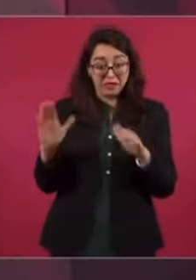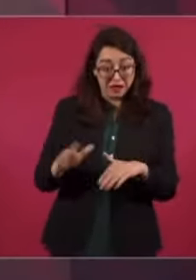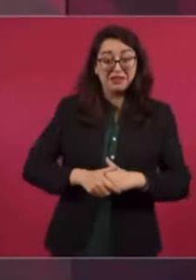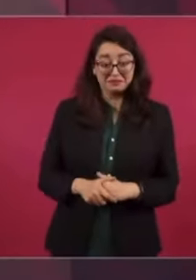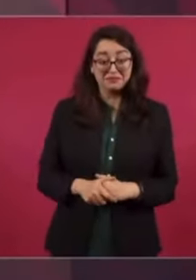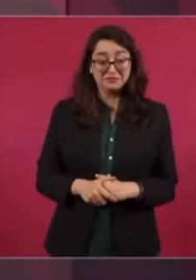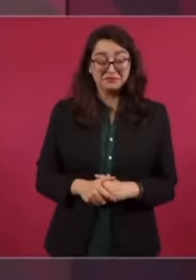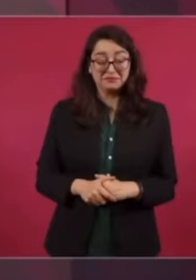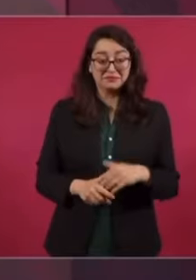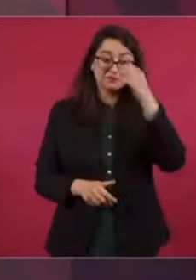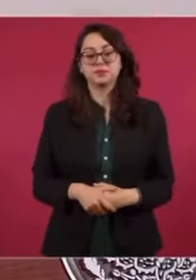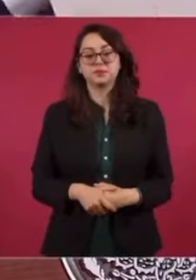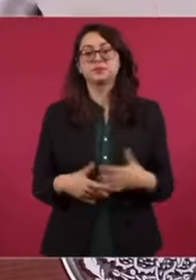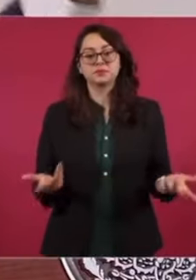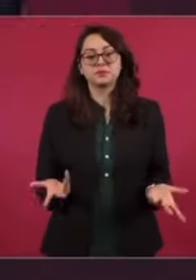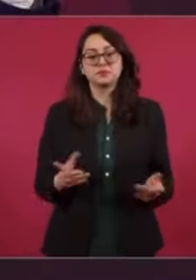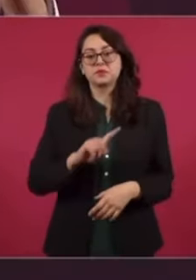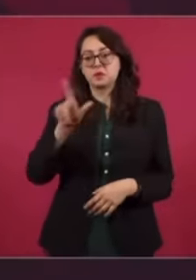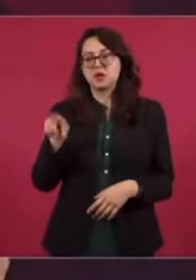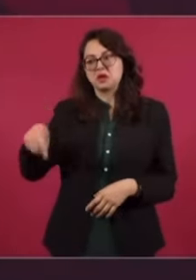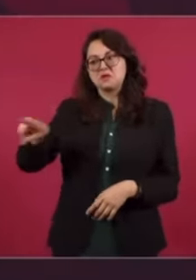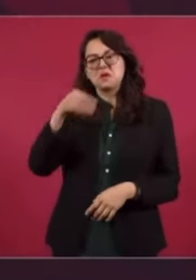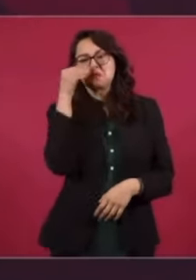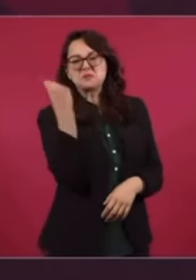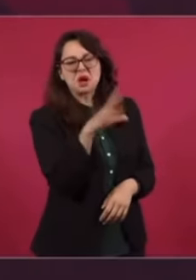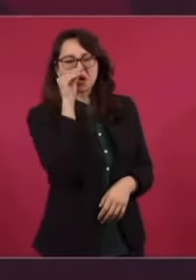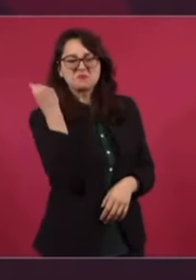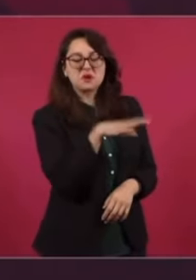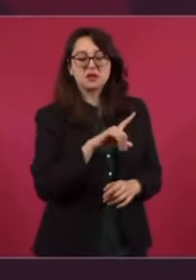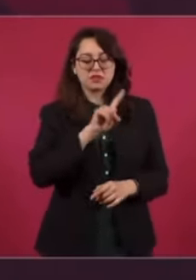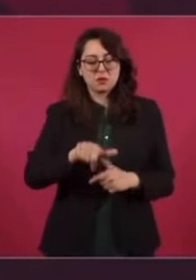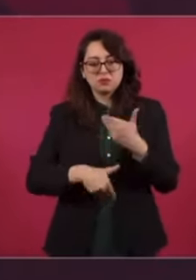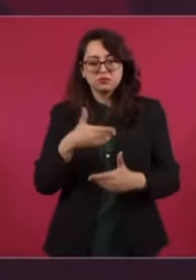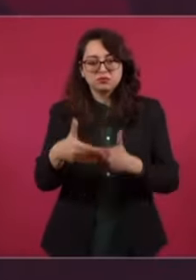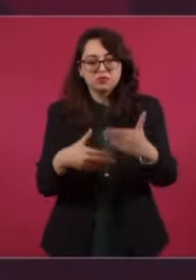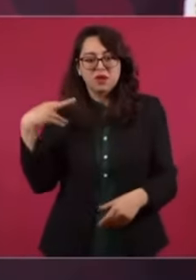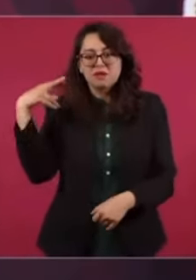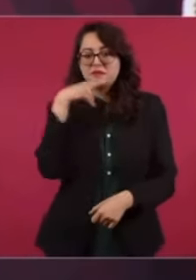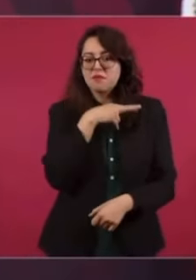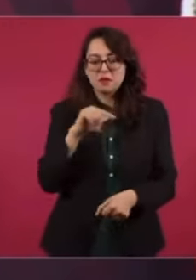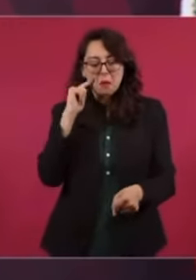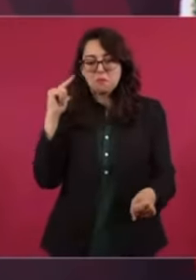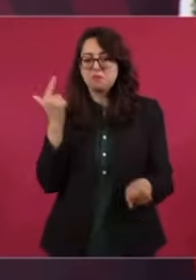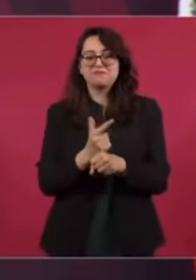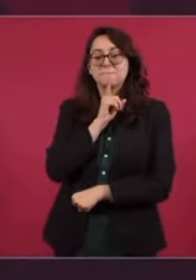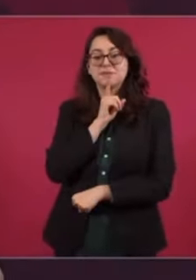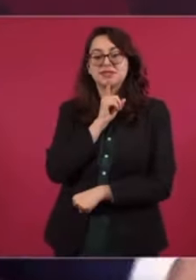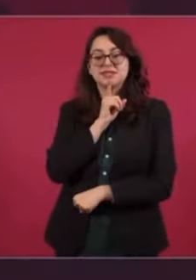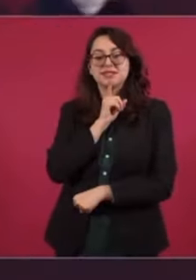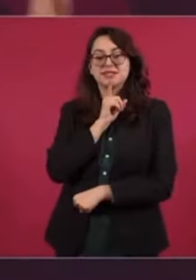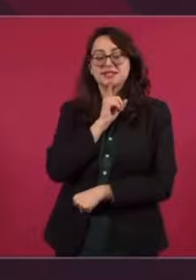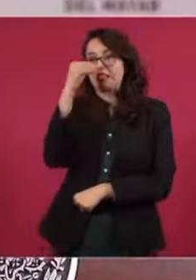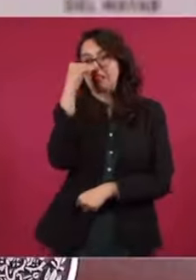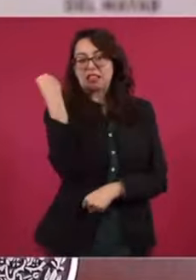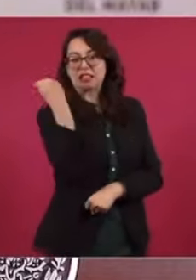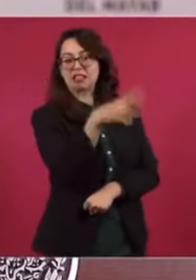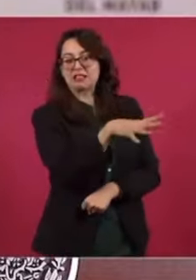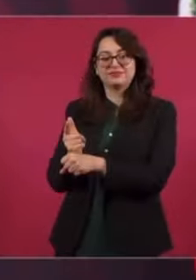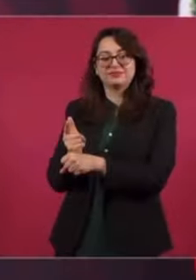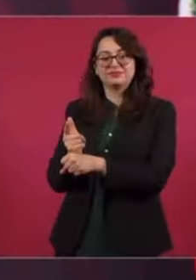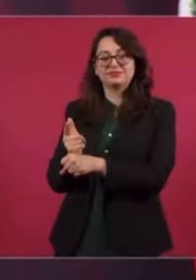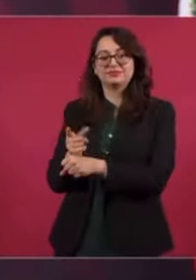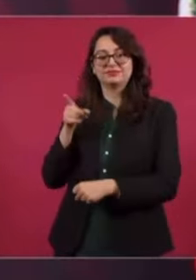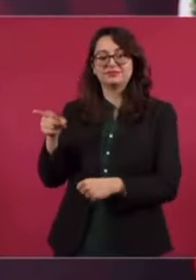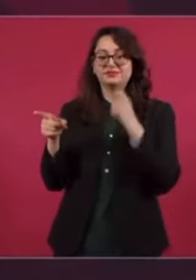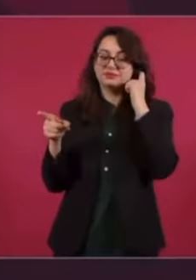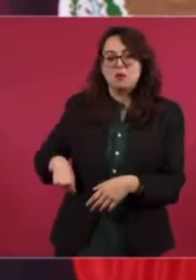Entonces, se demuestra pronto que no habían sido los de ETA. O sea, que el gobierno conservador